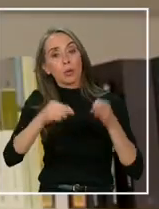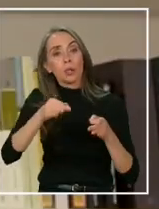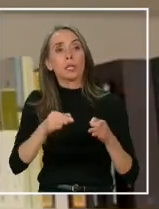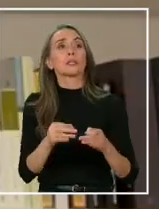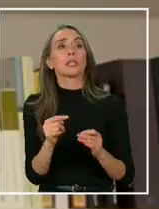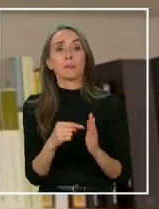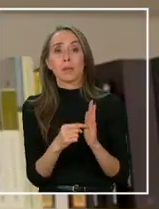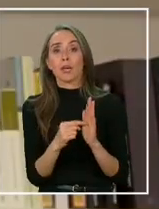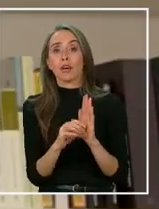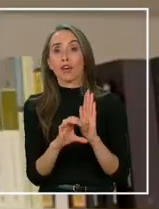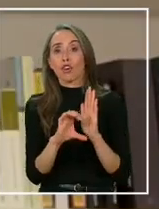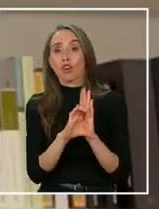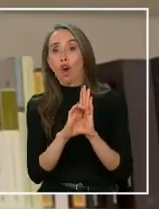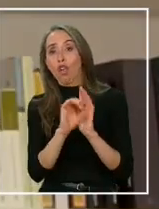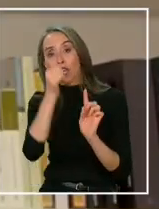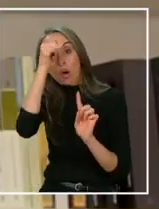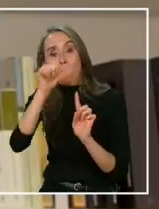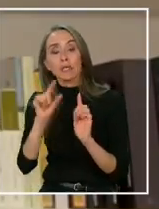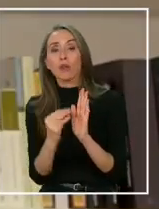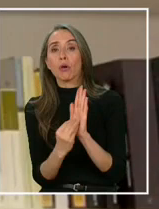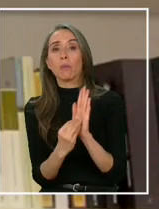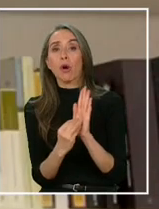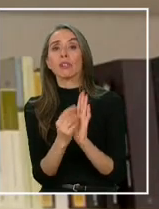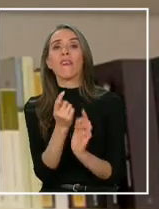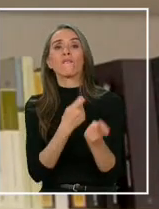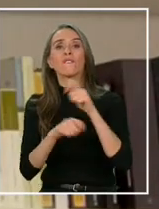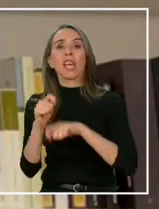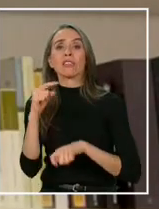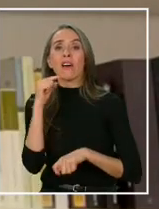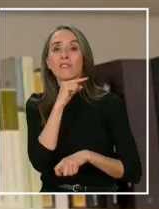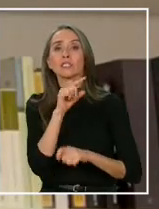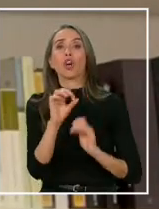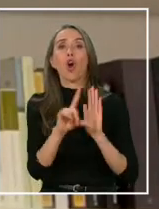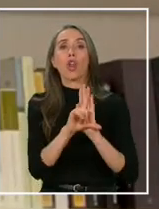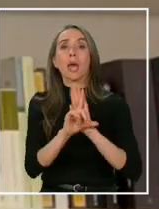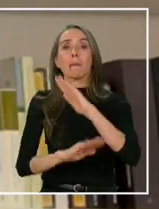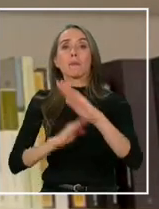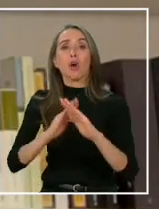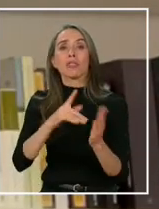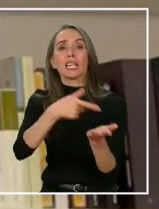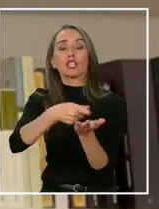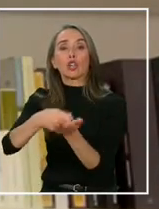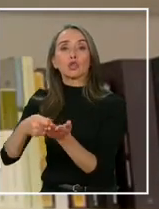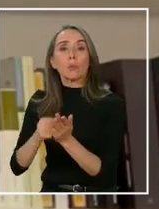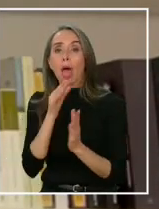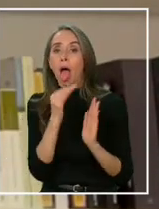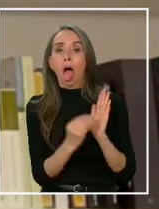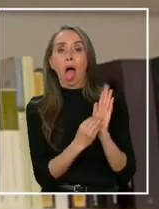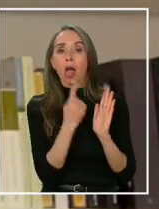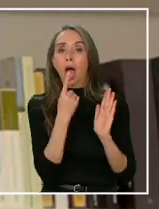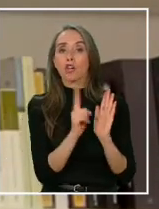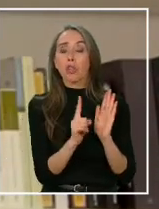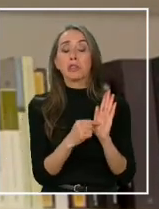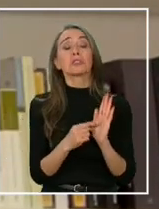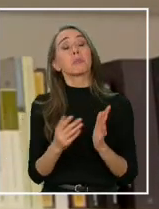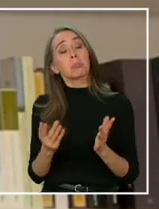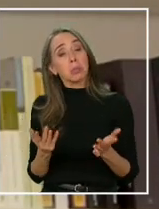una tipificación de producto de ventas falsificados en la Ley de Protección al Consumidor, pero eso no quita que se